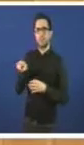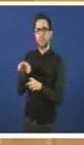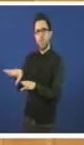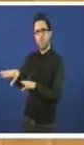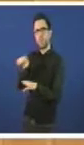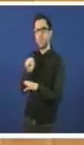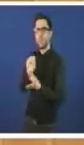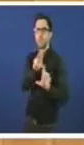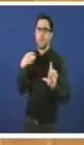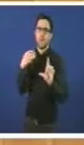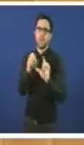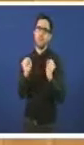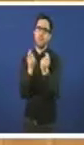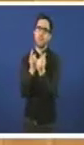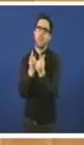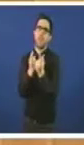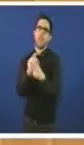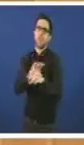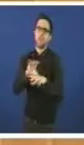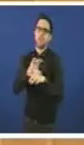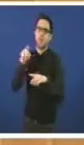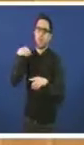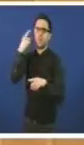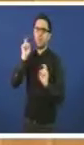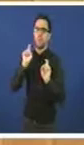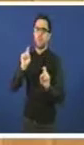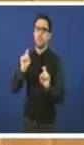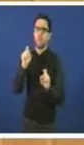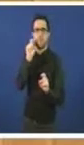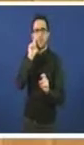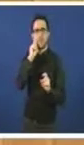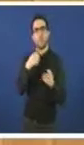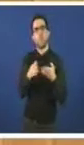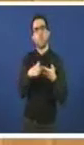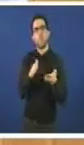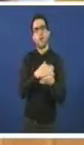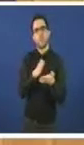oficial de la conselleria de cultura educación y turismo manual de señalización turística